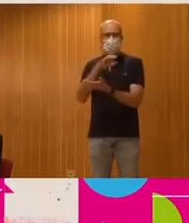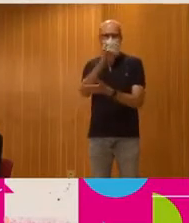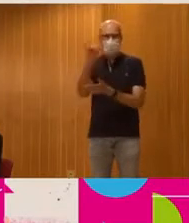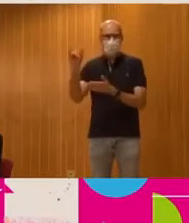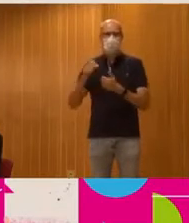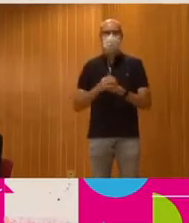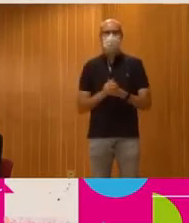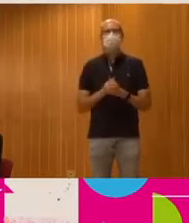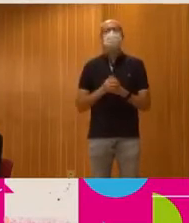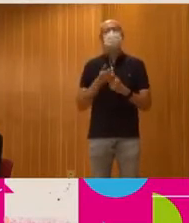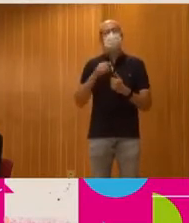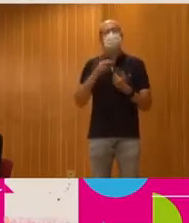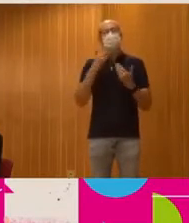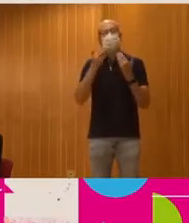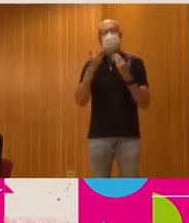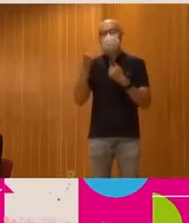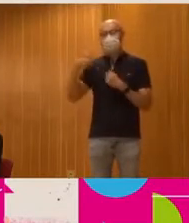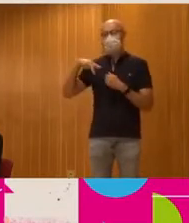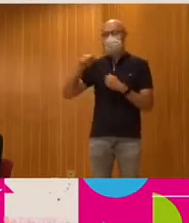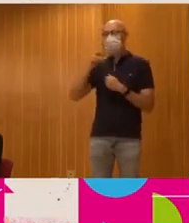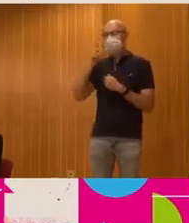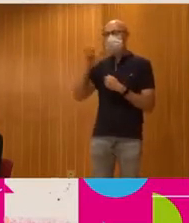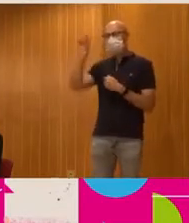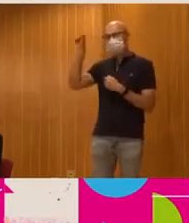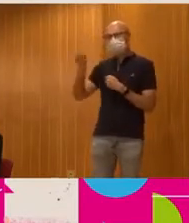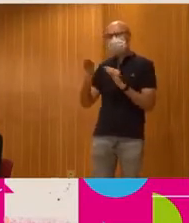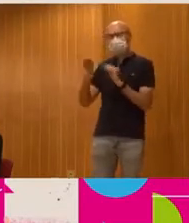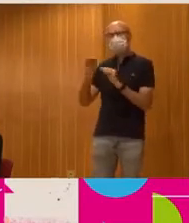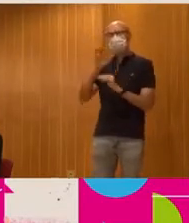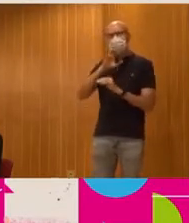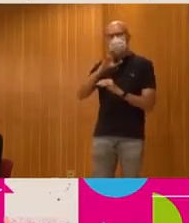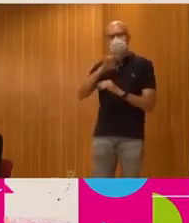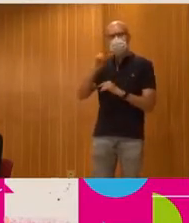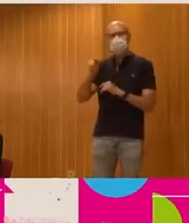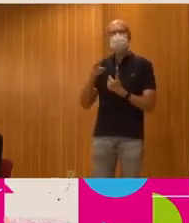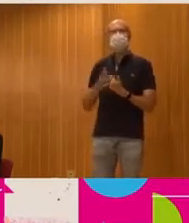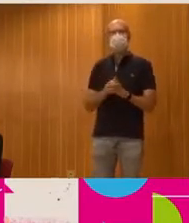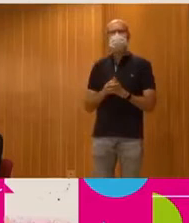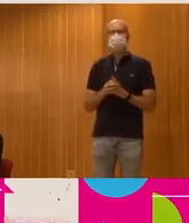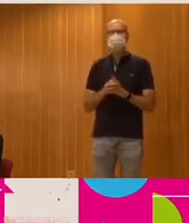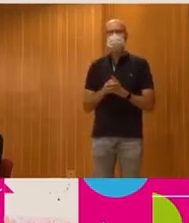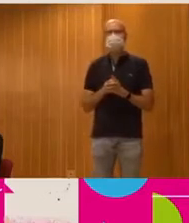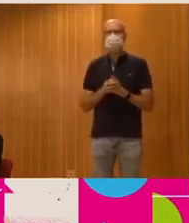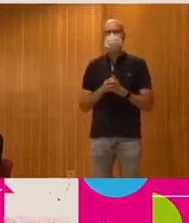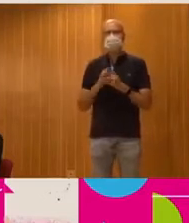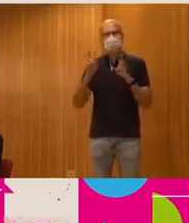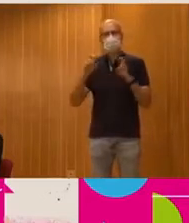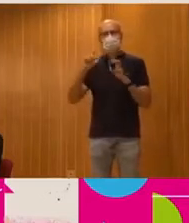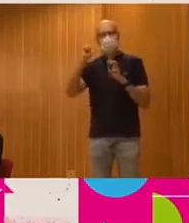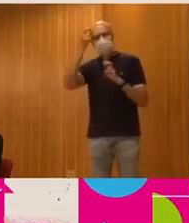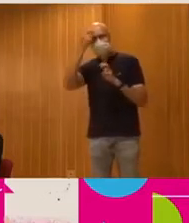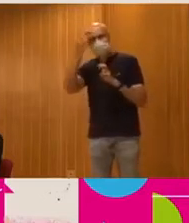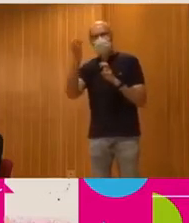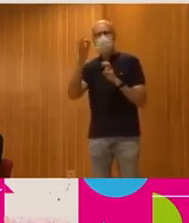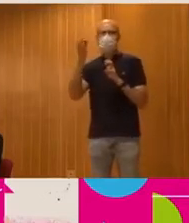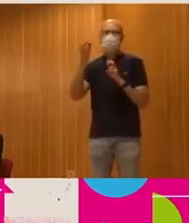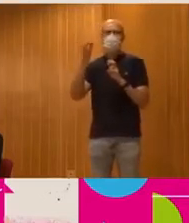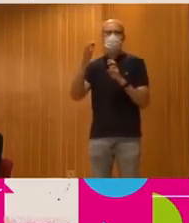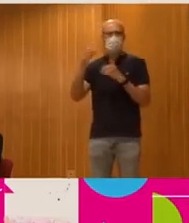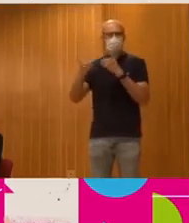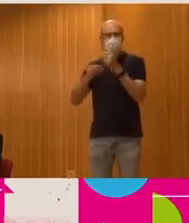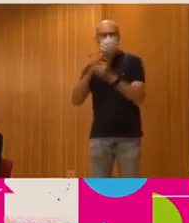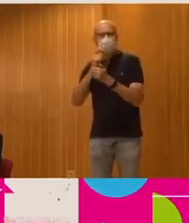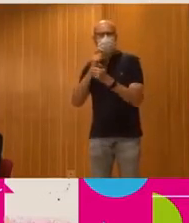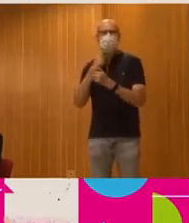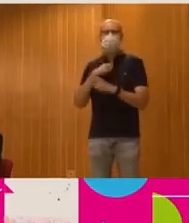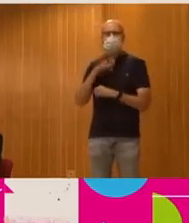aquí. También quería dar las gracias a Ana por la presentación tan interesante. Creo que he aprendido mucho, tanto a nivel conceptual como la información que nos has